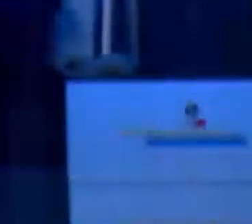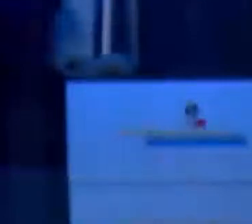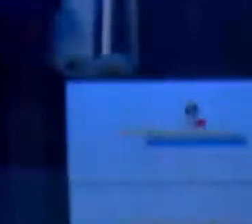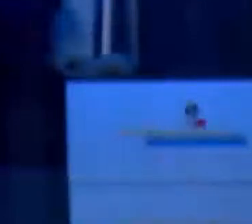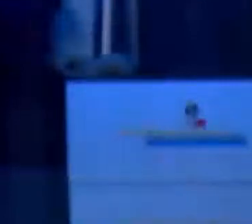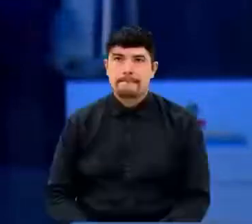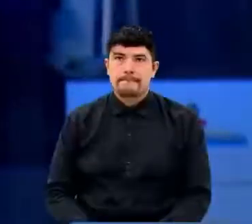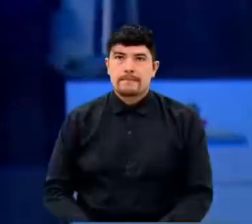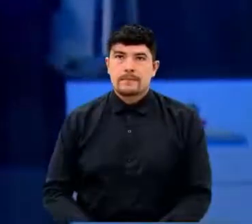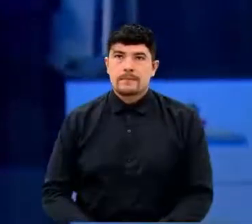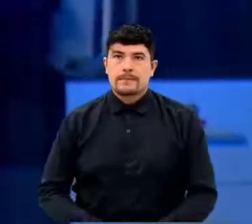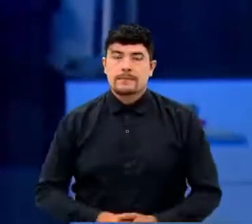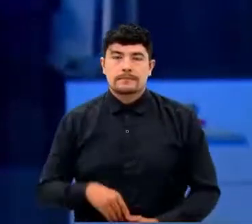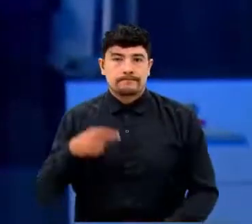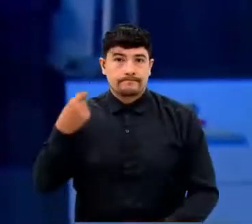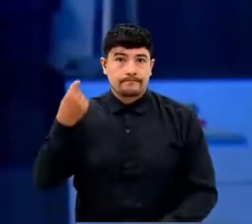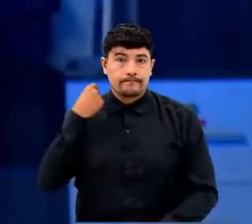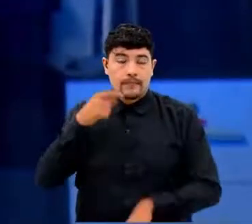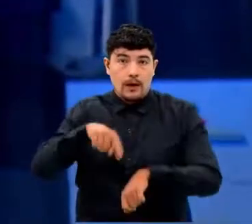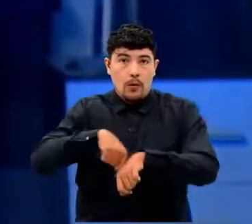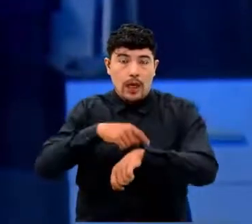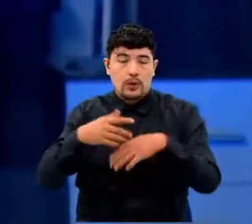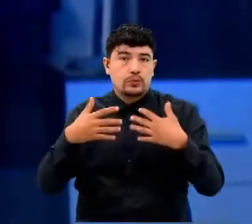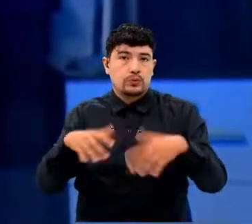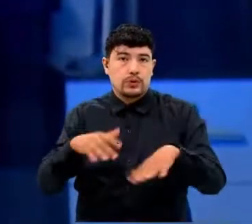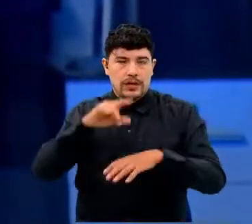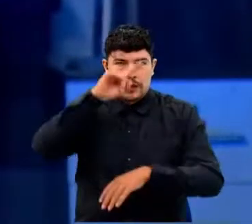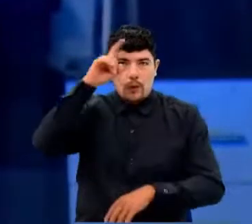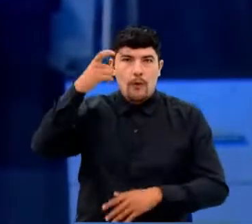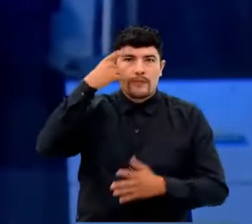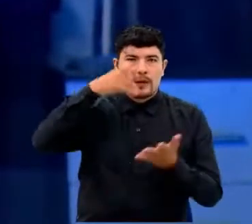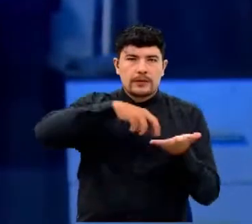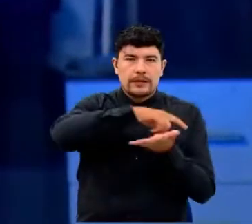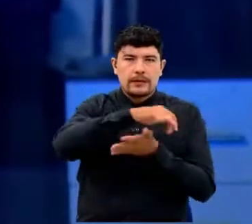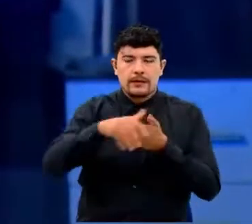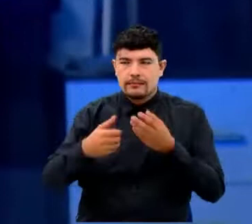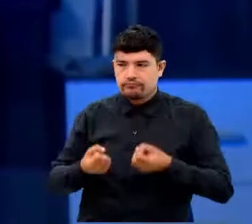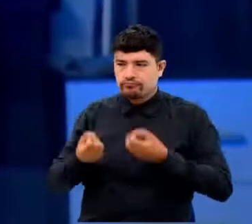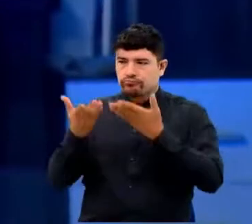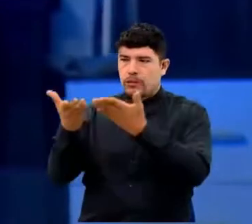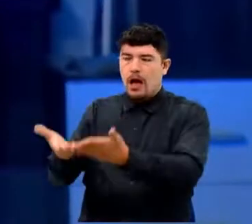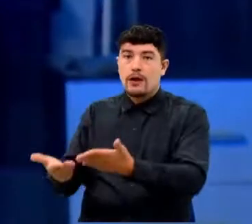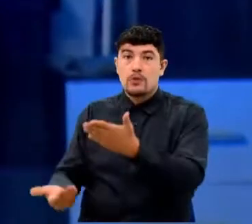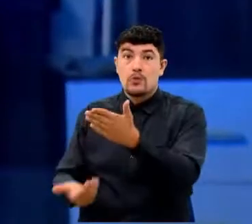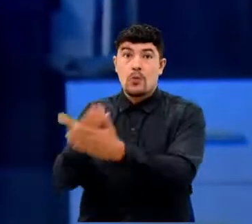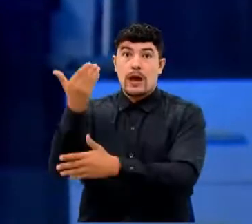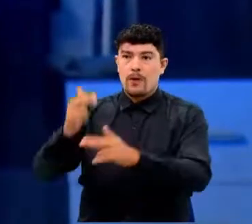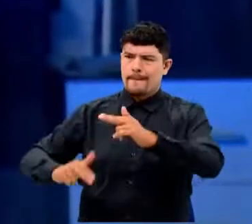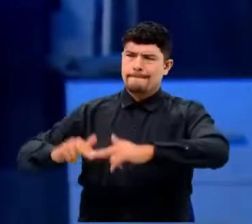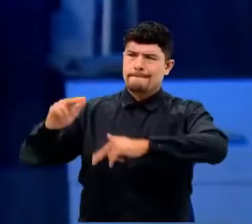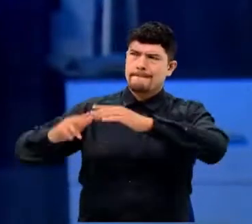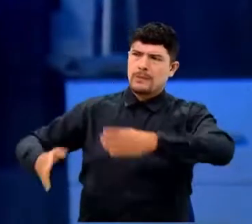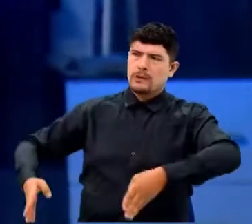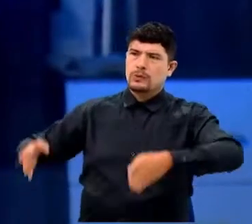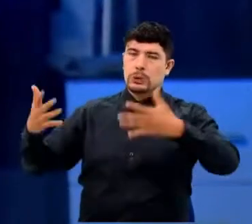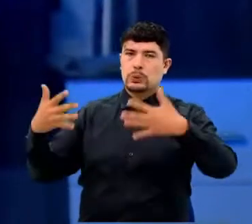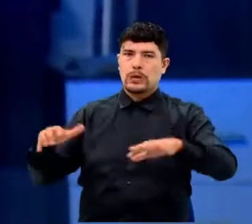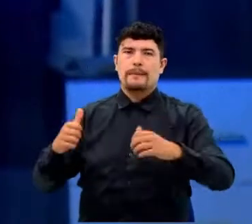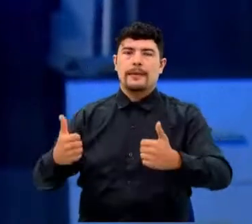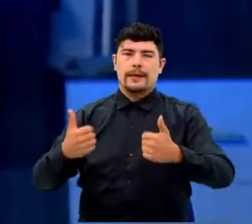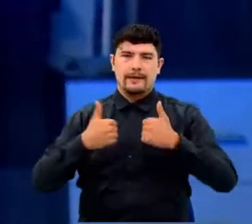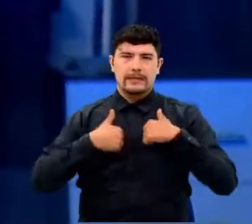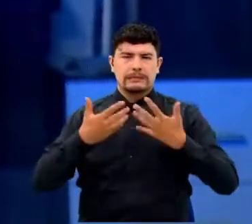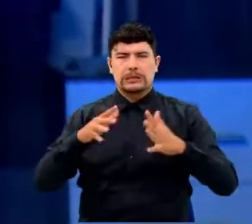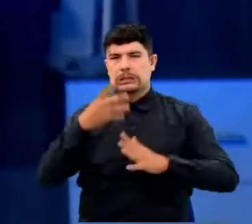en las últimas horas se entregó una nueva obra por parte de la gobernación de santander que asegura beneficiar a más de 3.500 personas en el